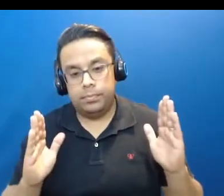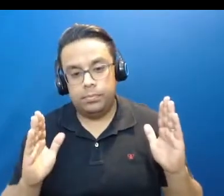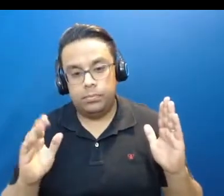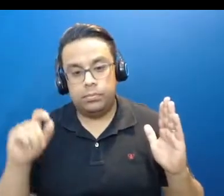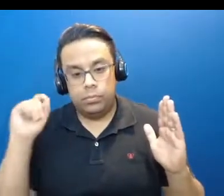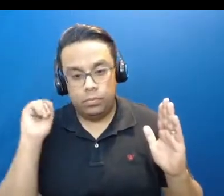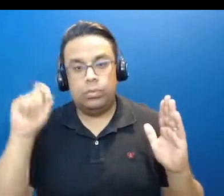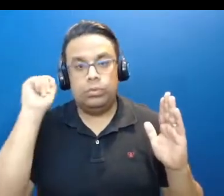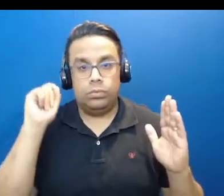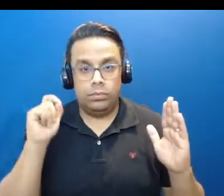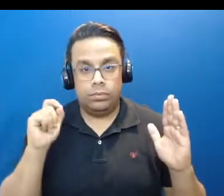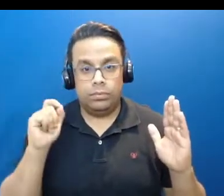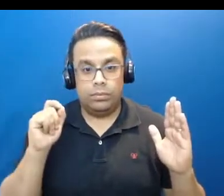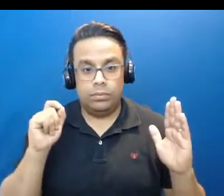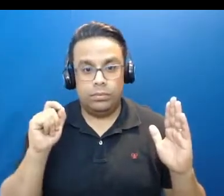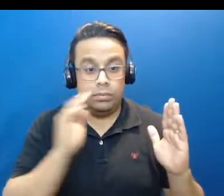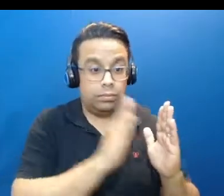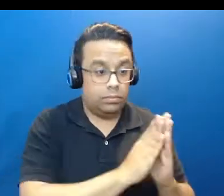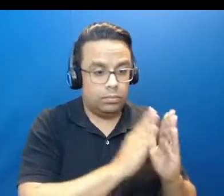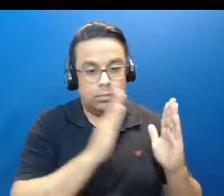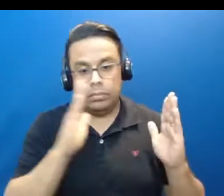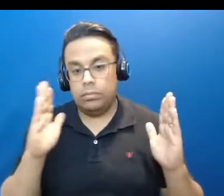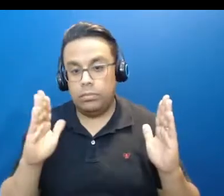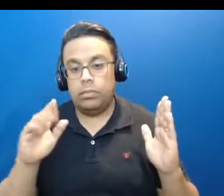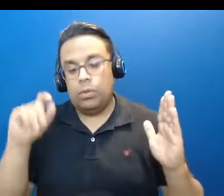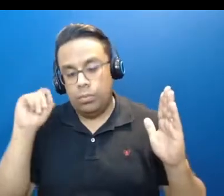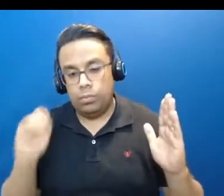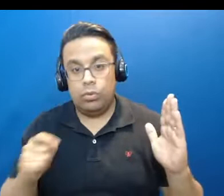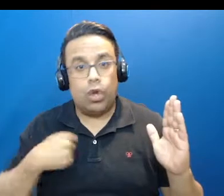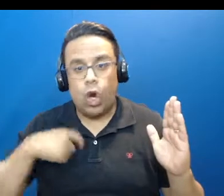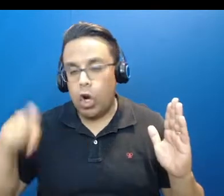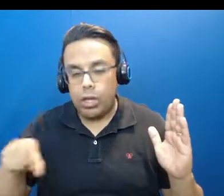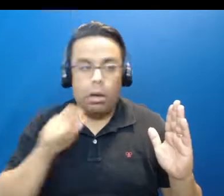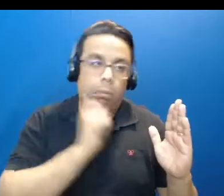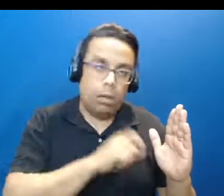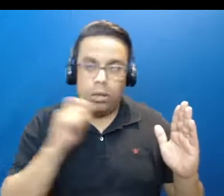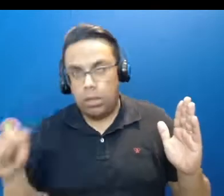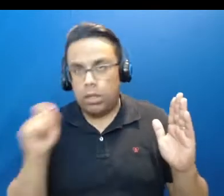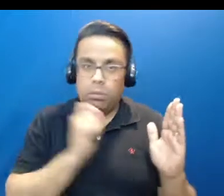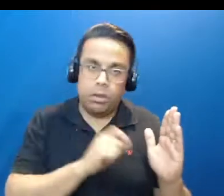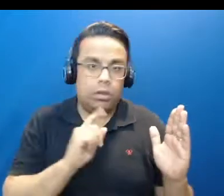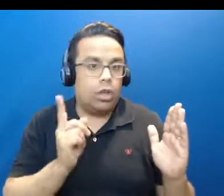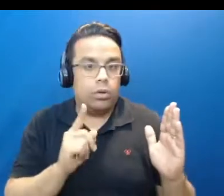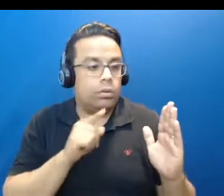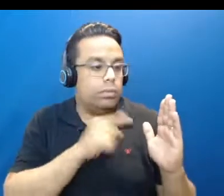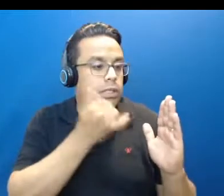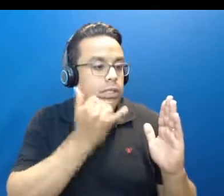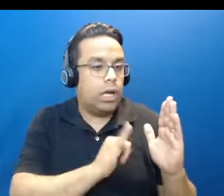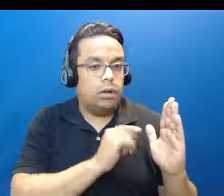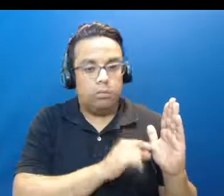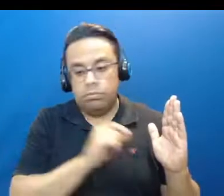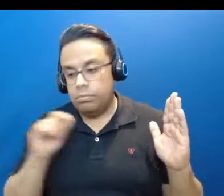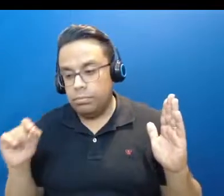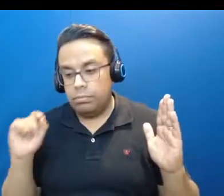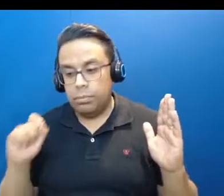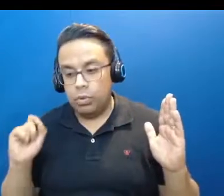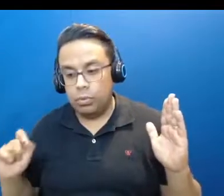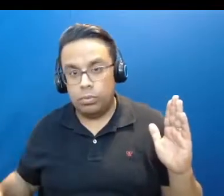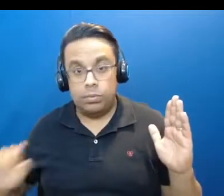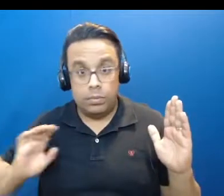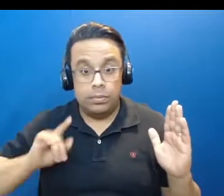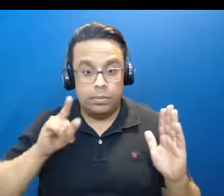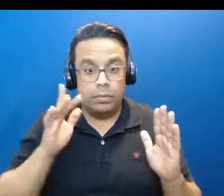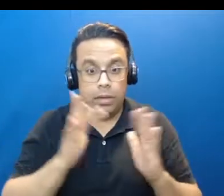final de esta línea y final de esta línea. De tal manera que esta sería la aplicación